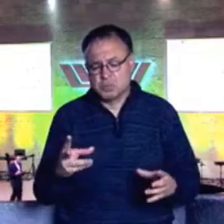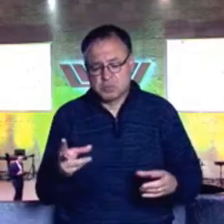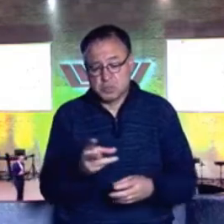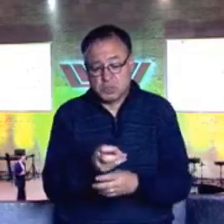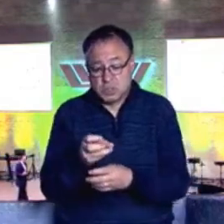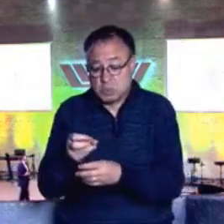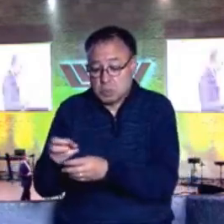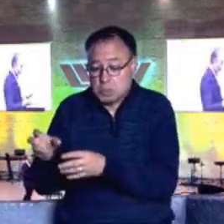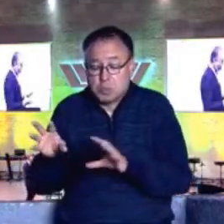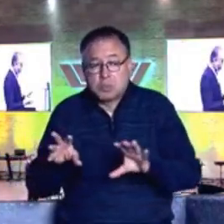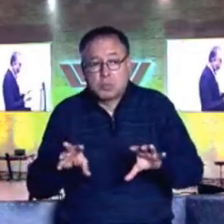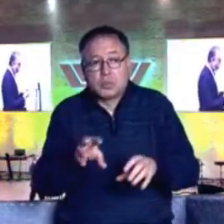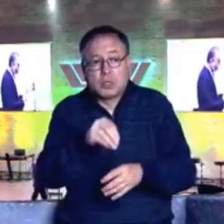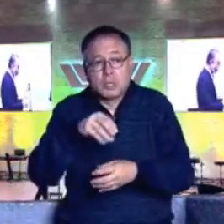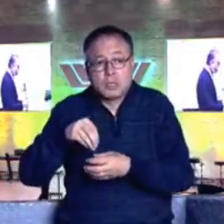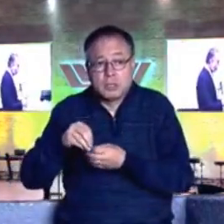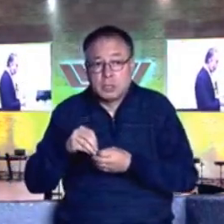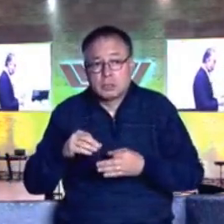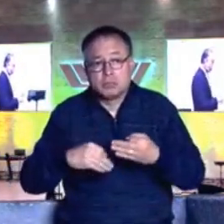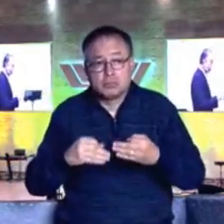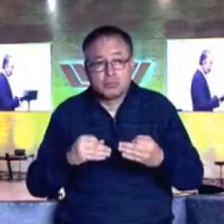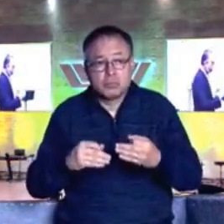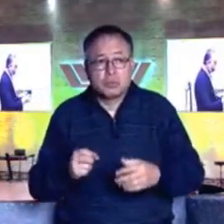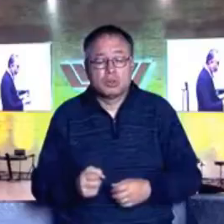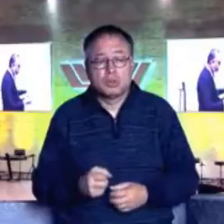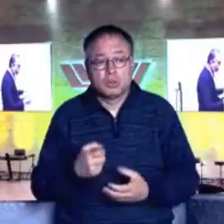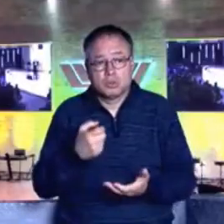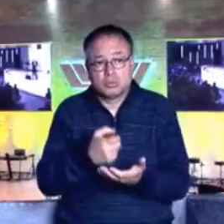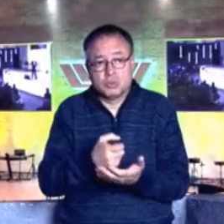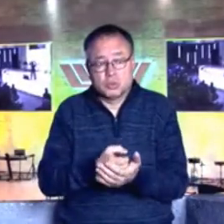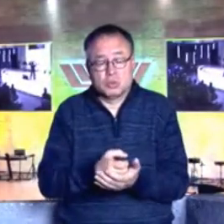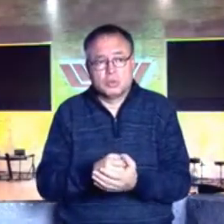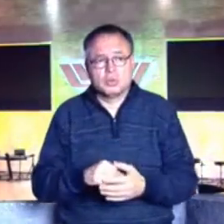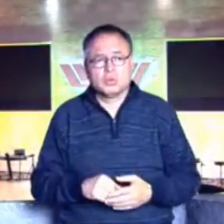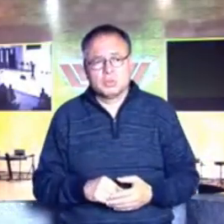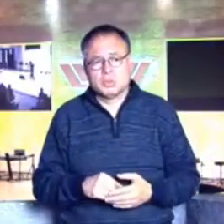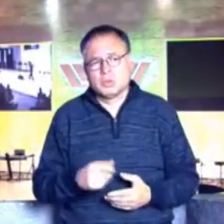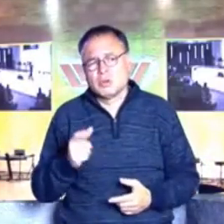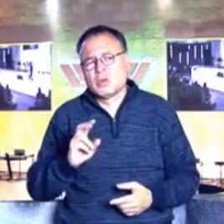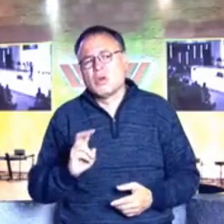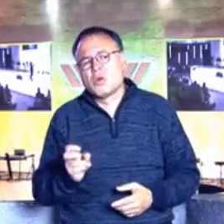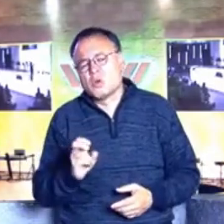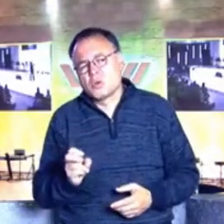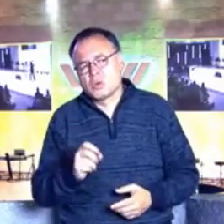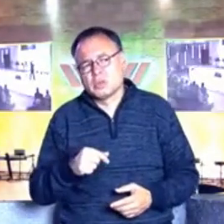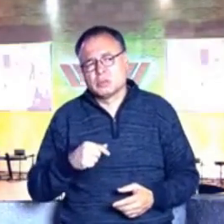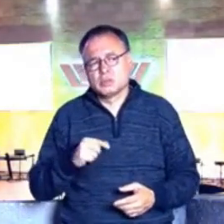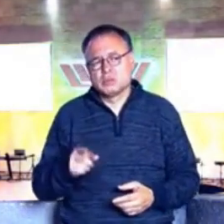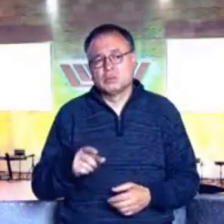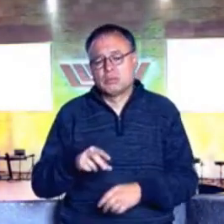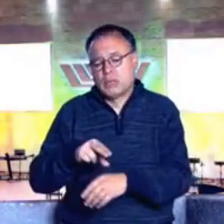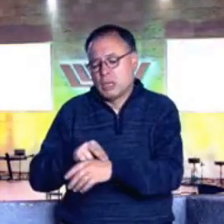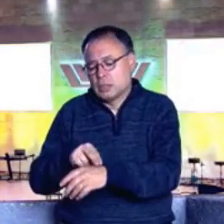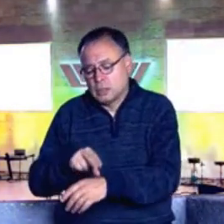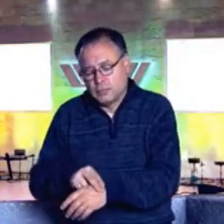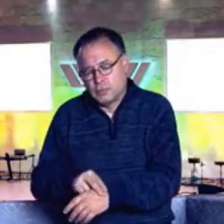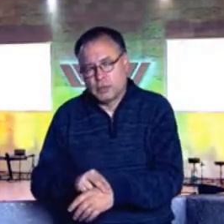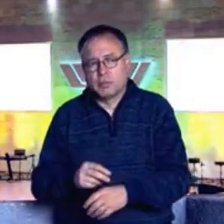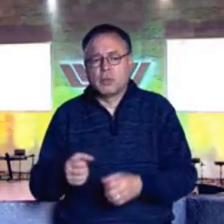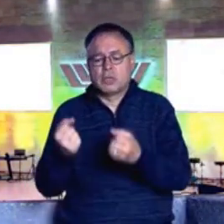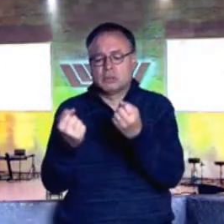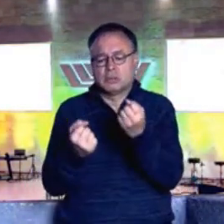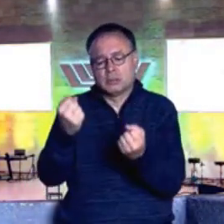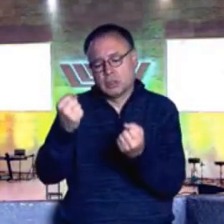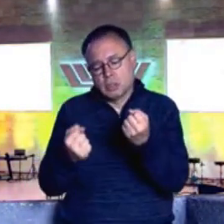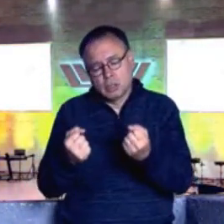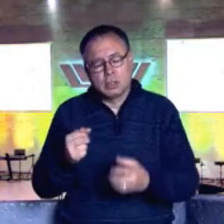veces por qué se me descompuso el carro me pasó esto Tuve un accidente me enfermé y Y estás viendo el dinero me